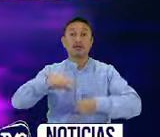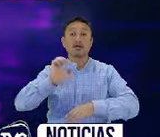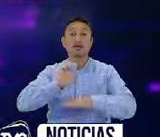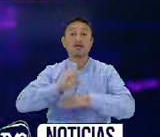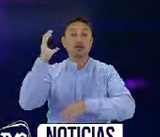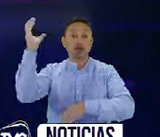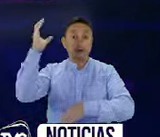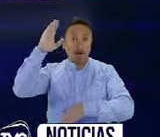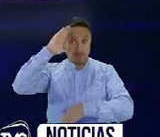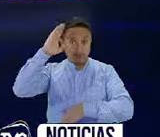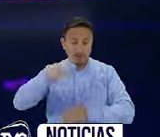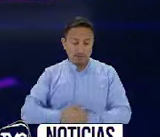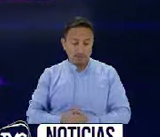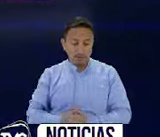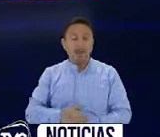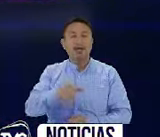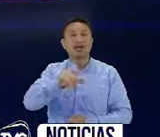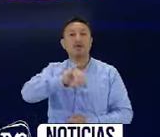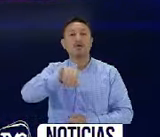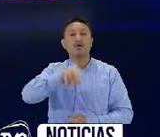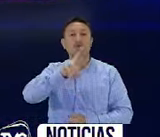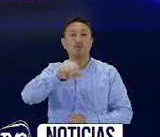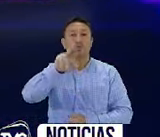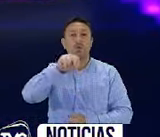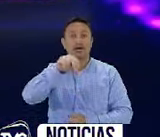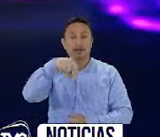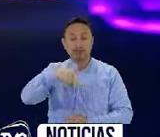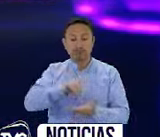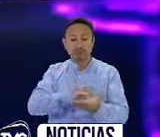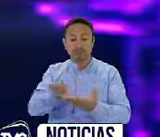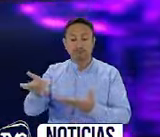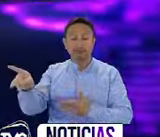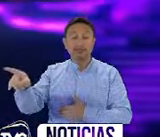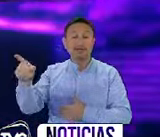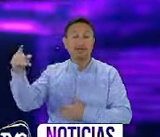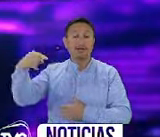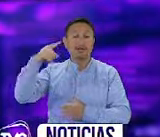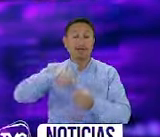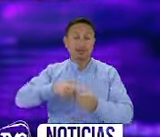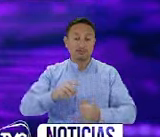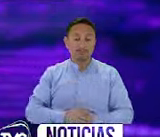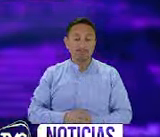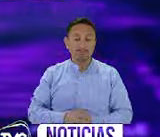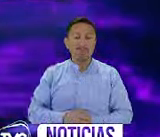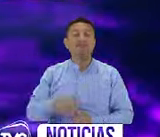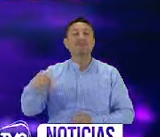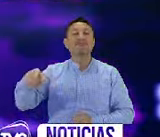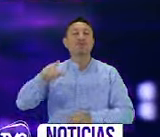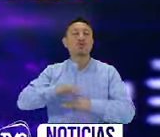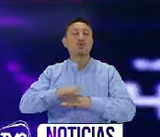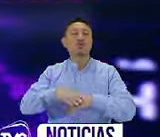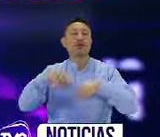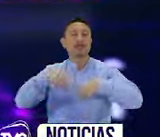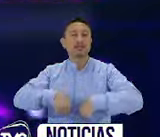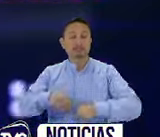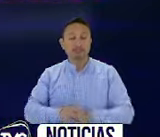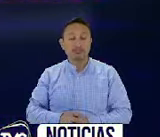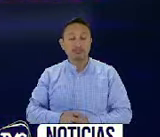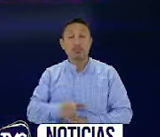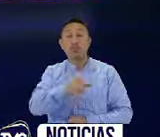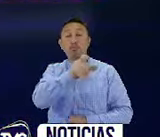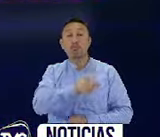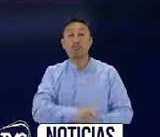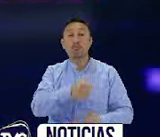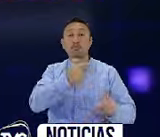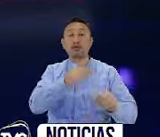la extradición de Juan B. desde Bogotá a Quito. El detenido estaría involucrado en el asesinato de un ciudadano en Flor de